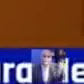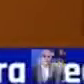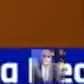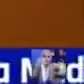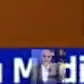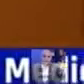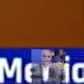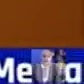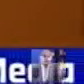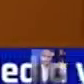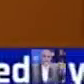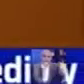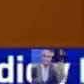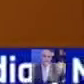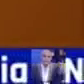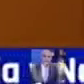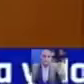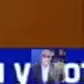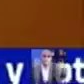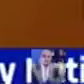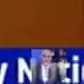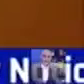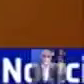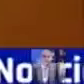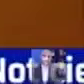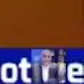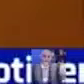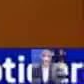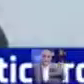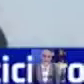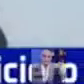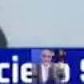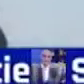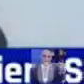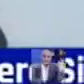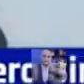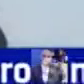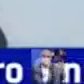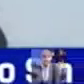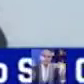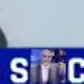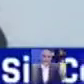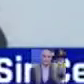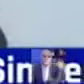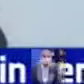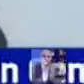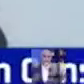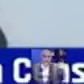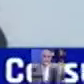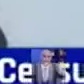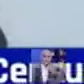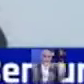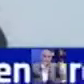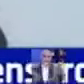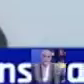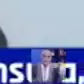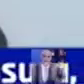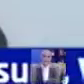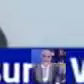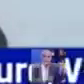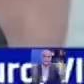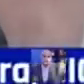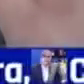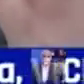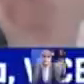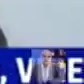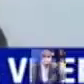publicado incluso un reportaje de su participación en la Operación Berlín, qué hacía y qué continúa haciendo. Así